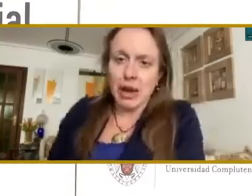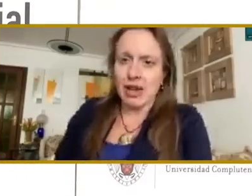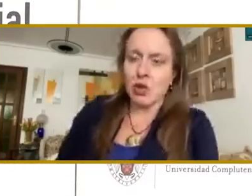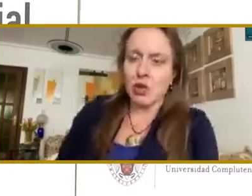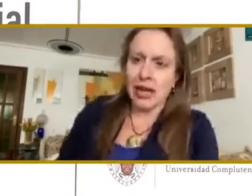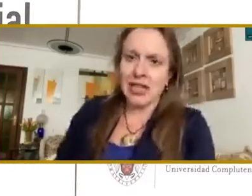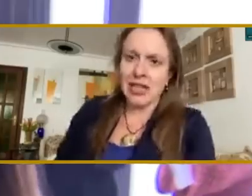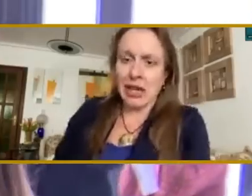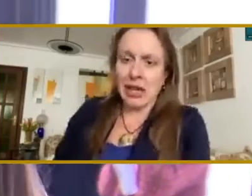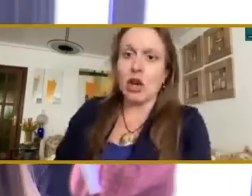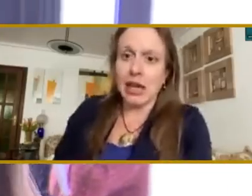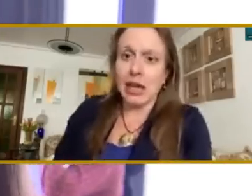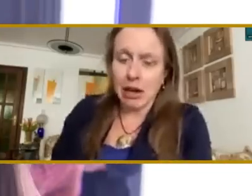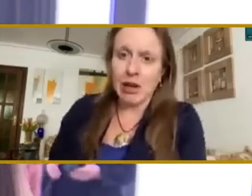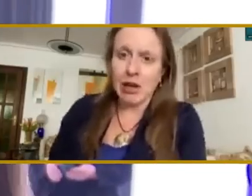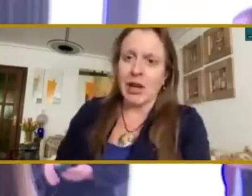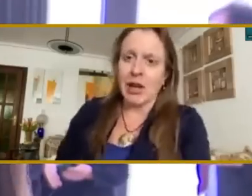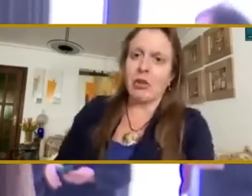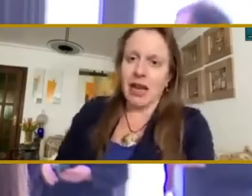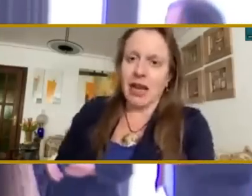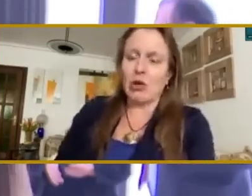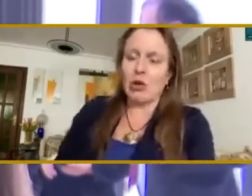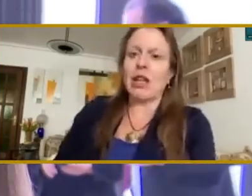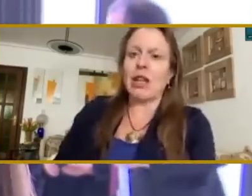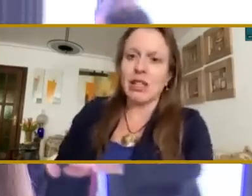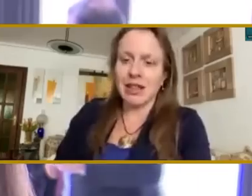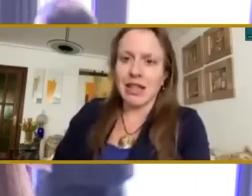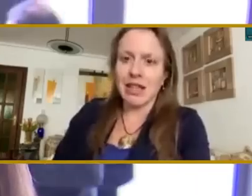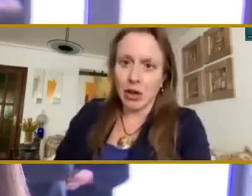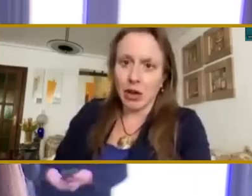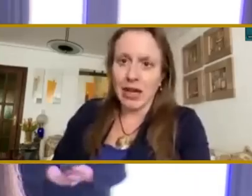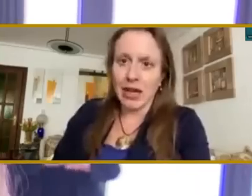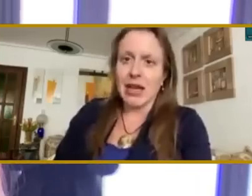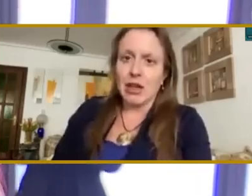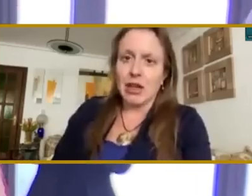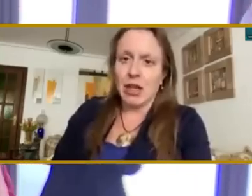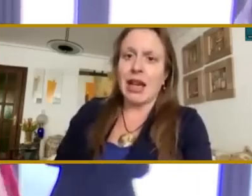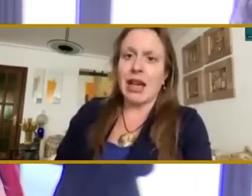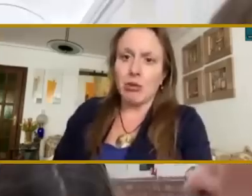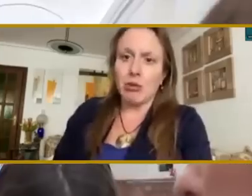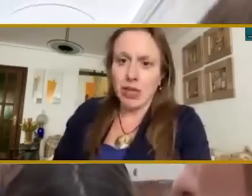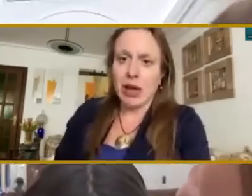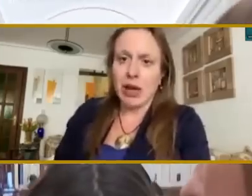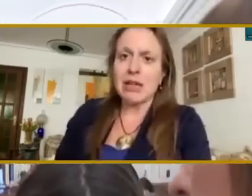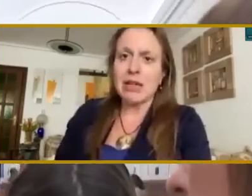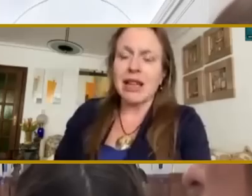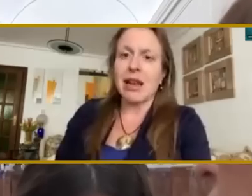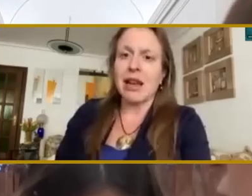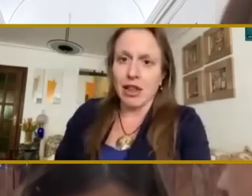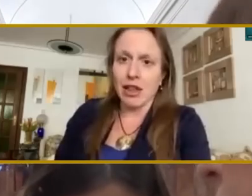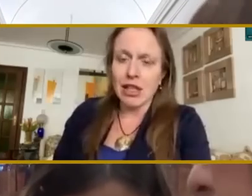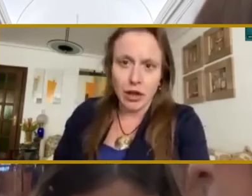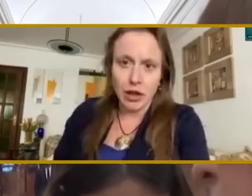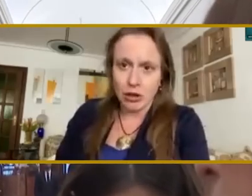No solo no aparece en ninguna ley, sino que es contrario al Código Penal, porque el artículo 183 del Código Penal nos dice que el abuso sexual es